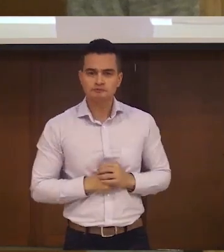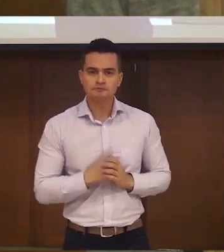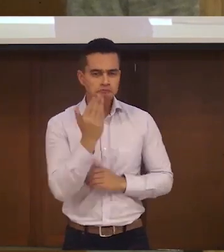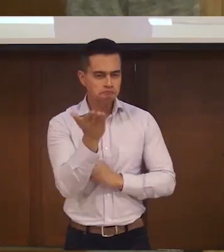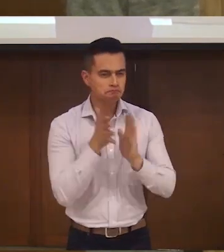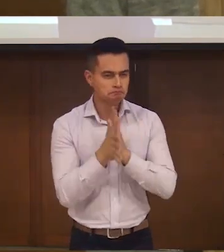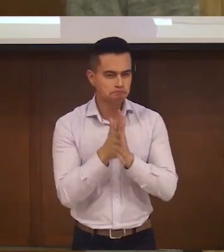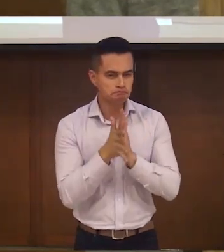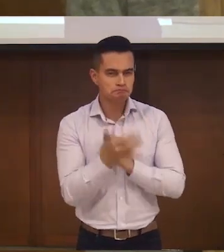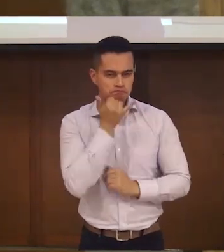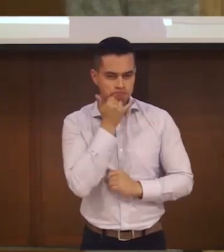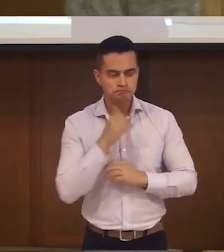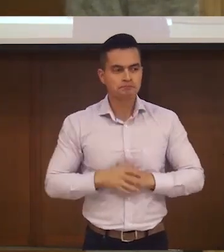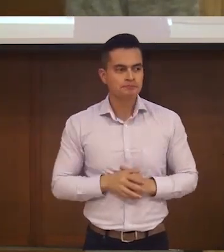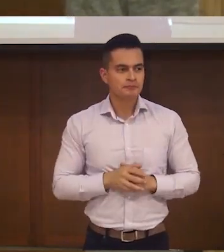Pero ¿qué pasó?